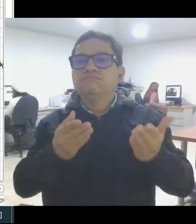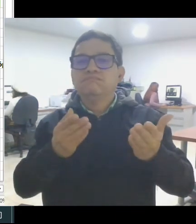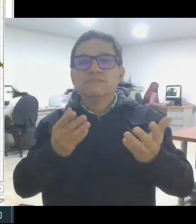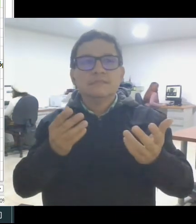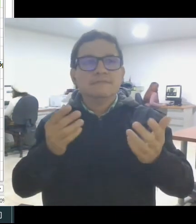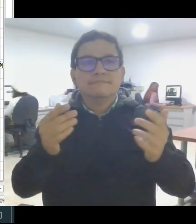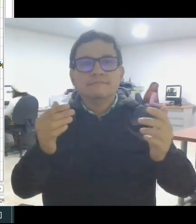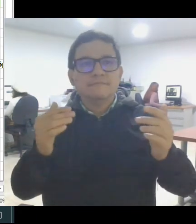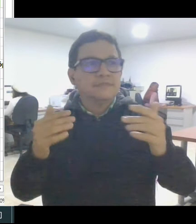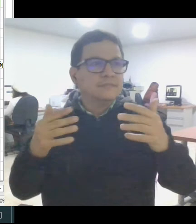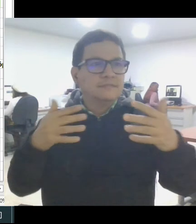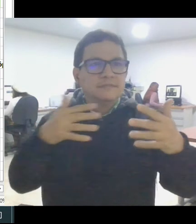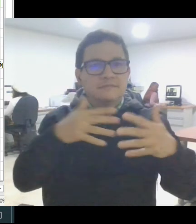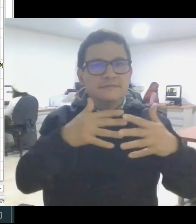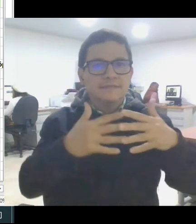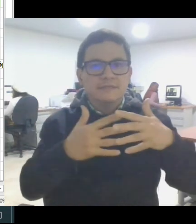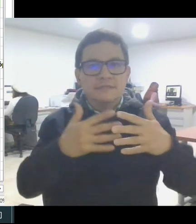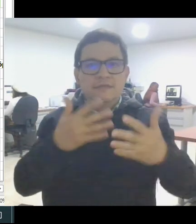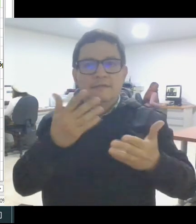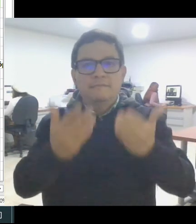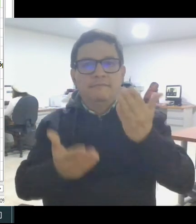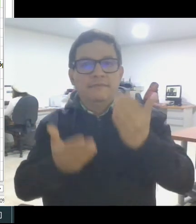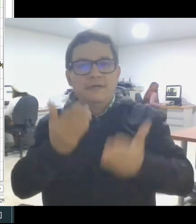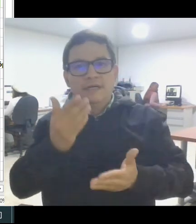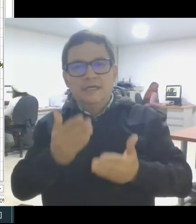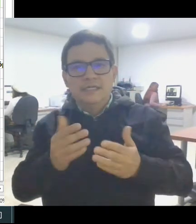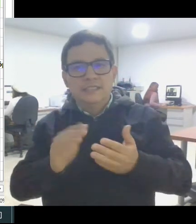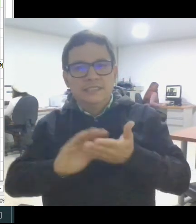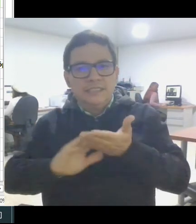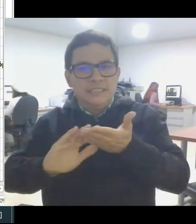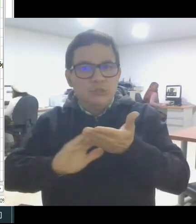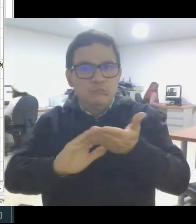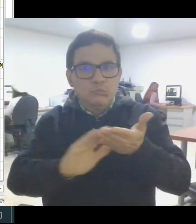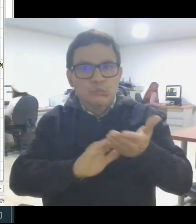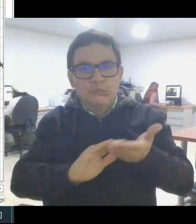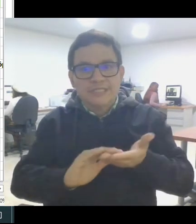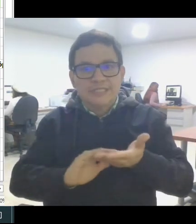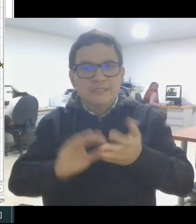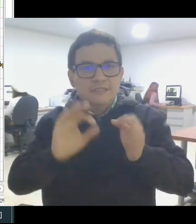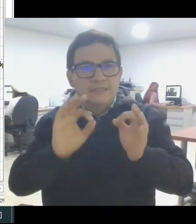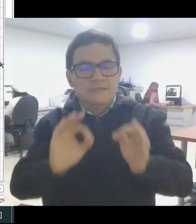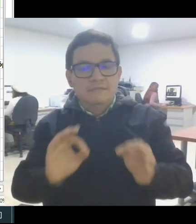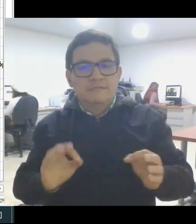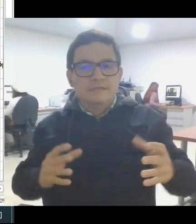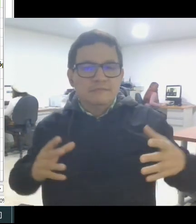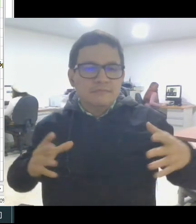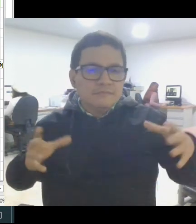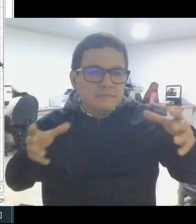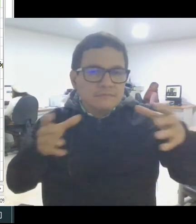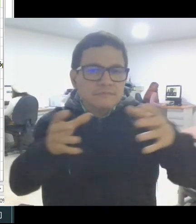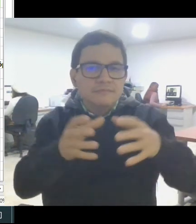arrastrar para ejecutar el resto de celdas dentro del mismo Excel.